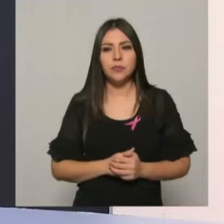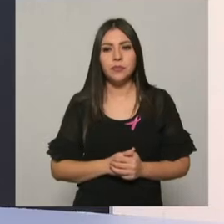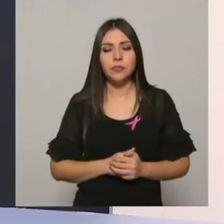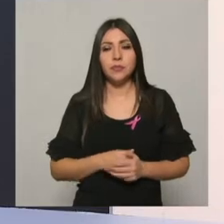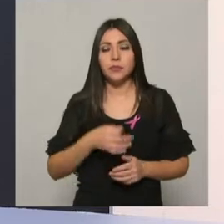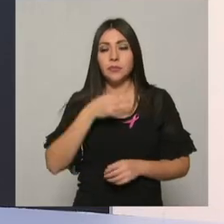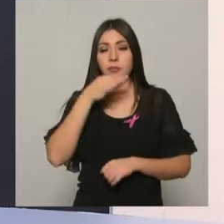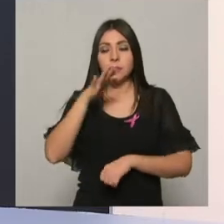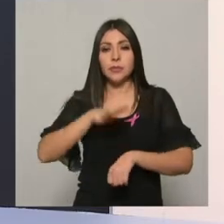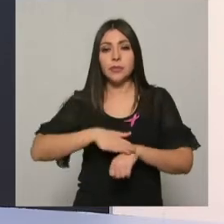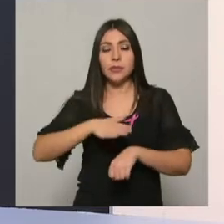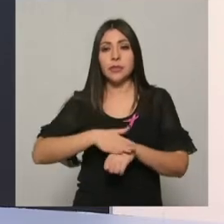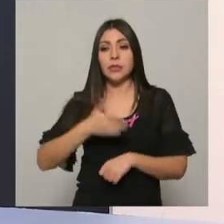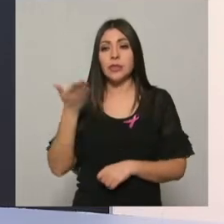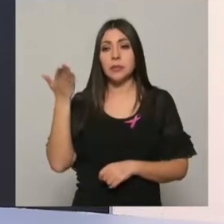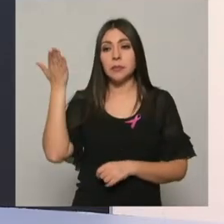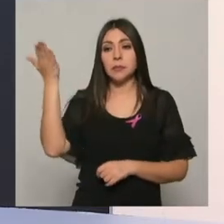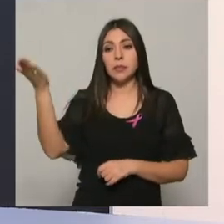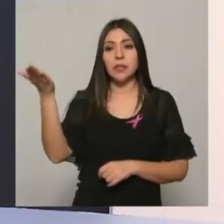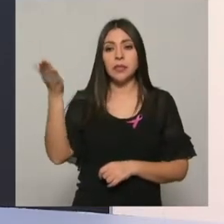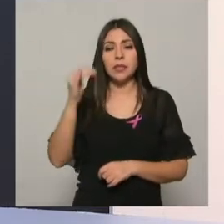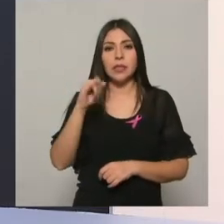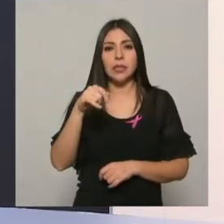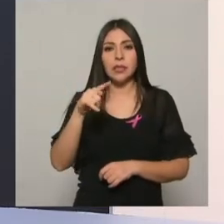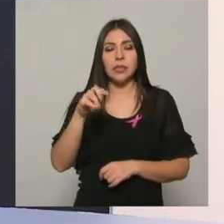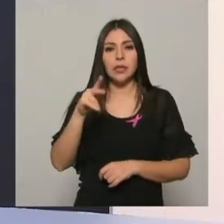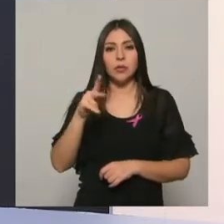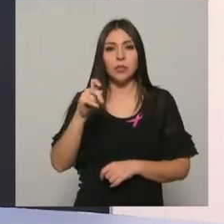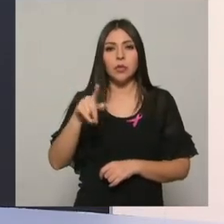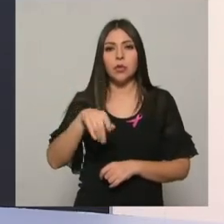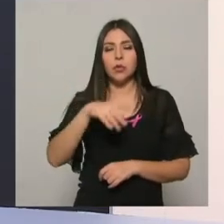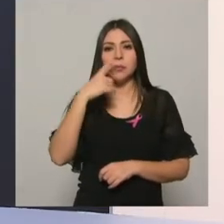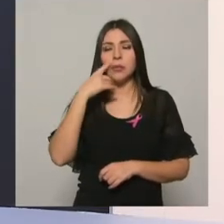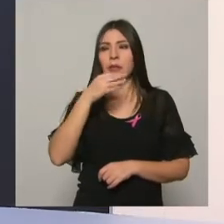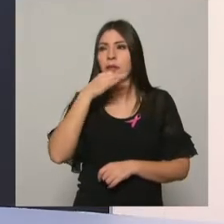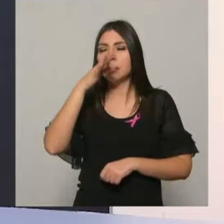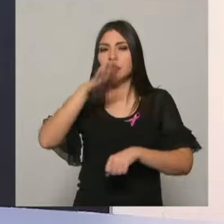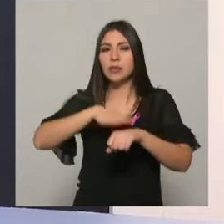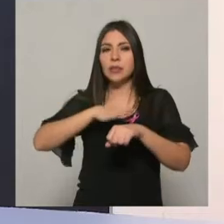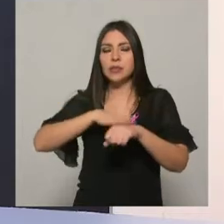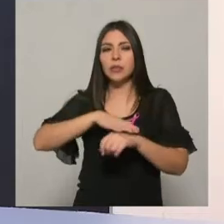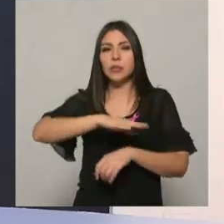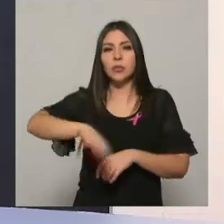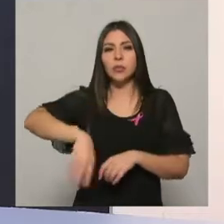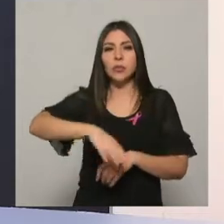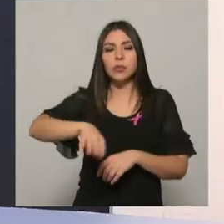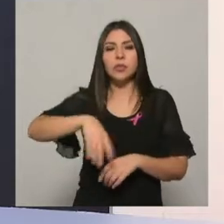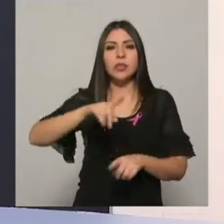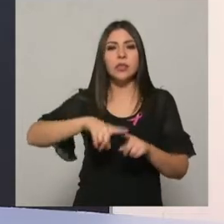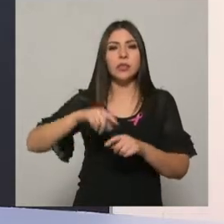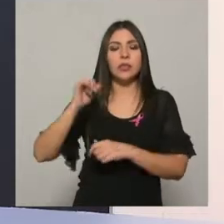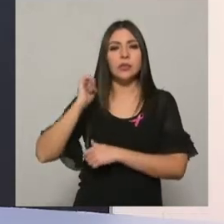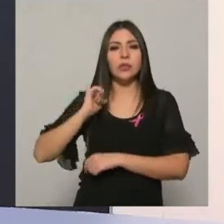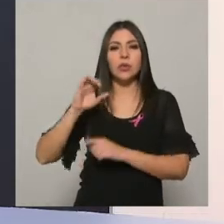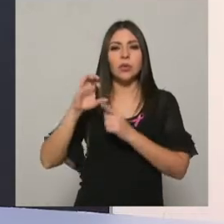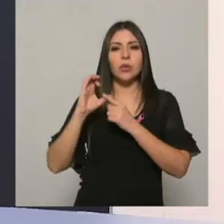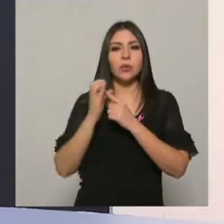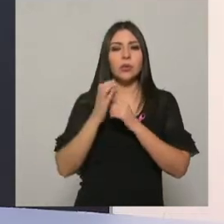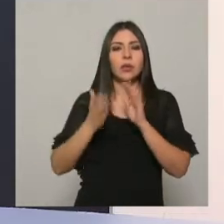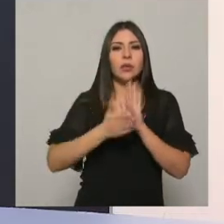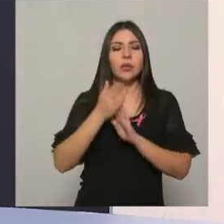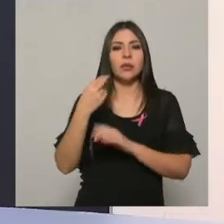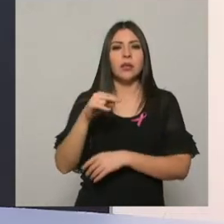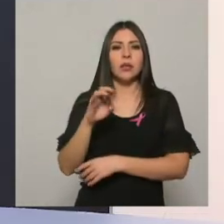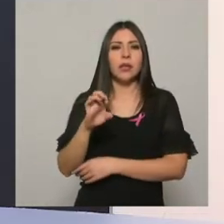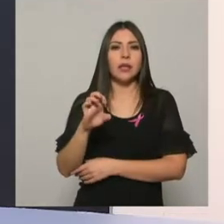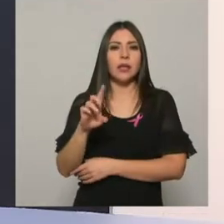informa que ya se solicitó a la Interpol la ficha roja para la búsqueda y localización del comisionado para la reconstrucción, Edgar